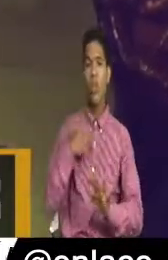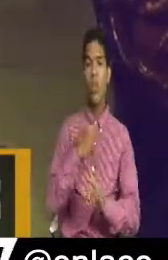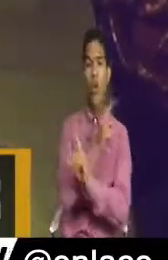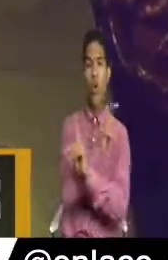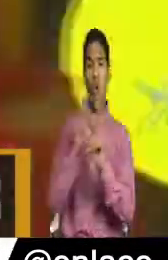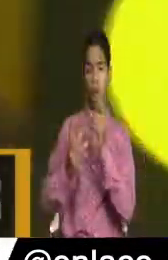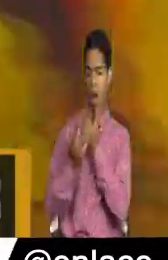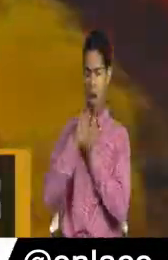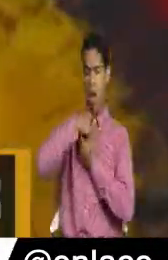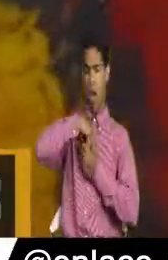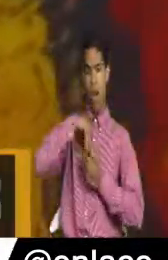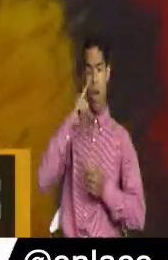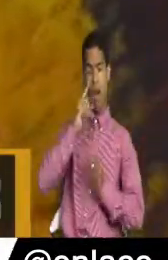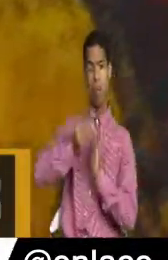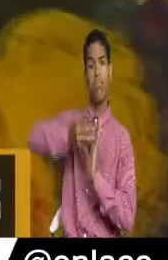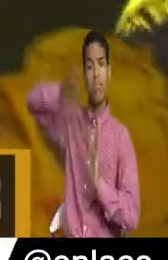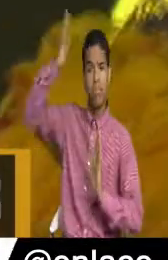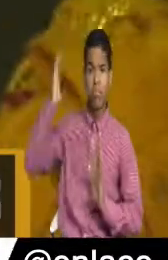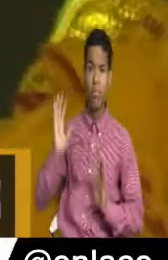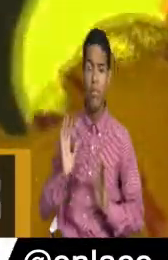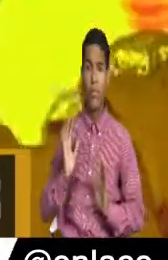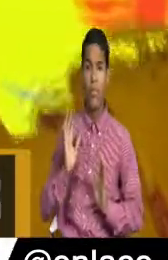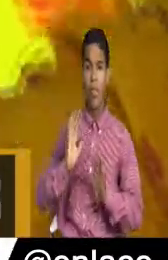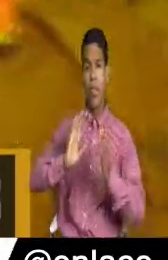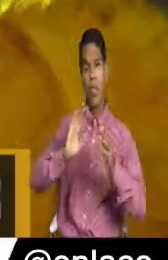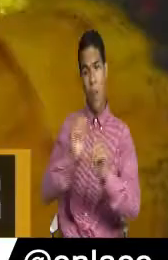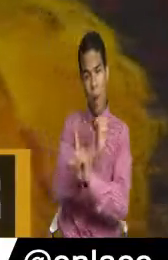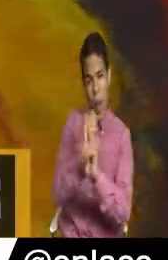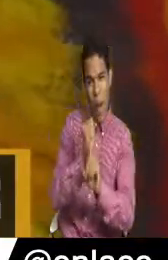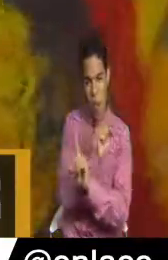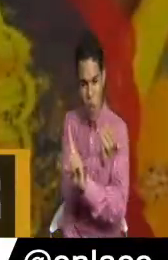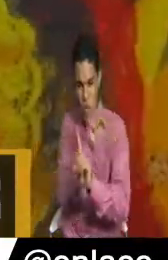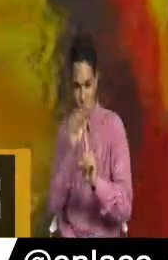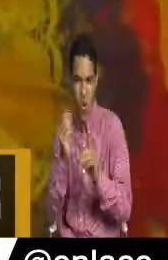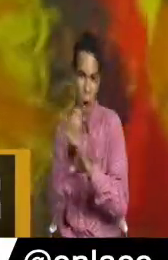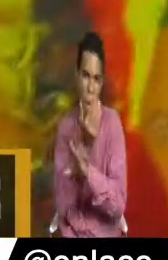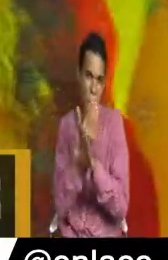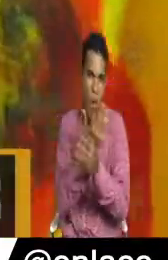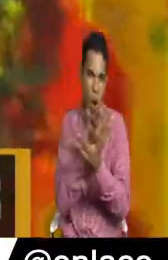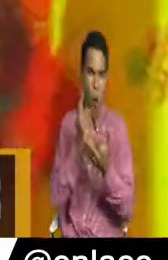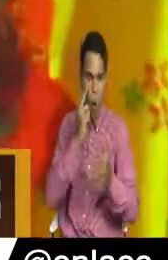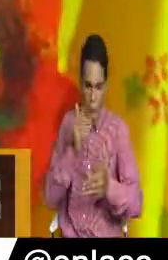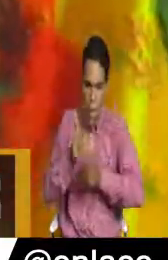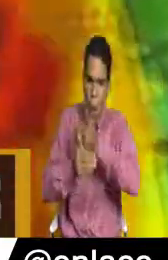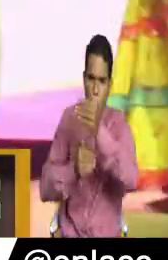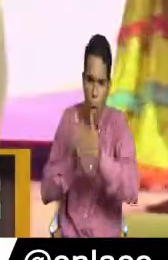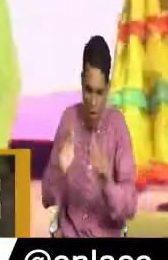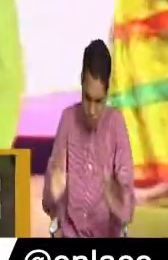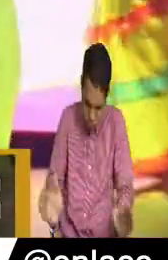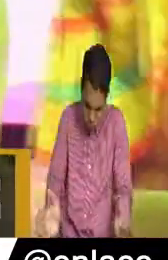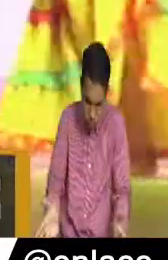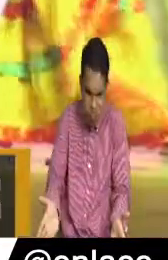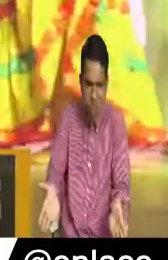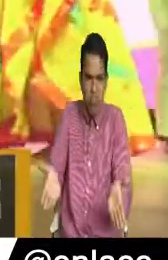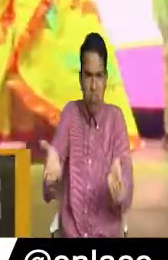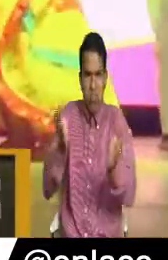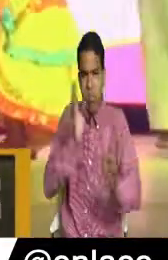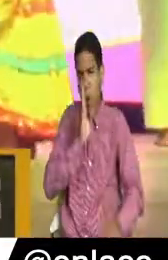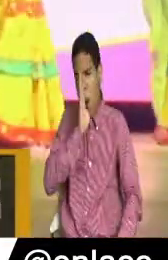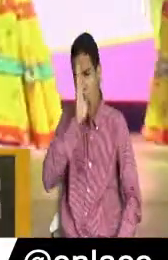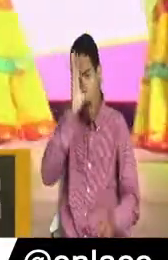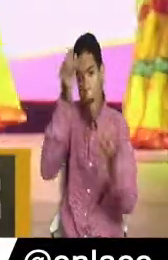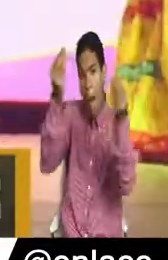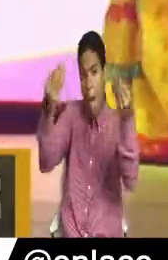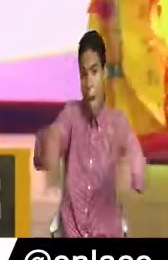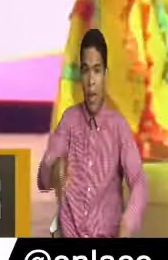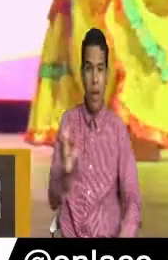comuna asediada por la inseguridad y el conflicto social, se ha logrado recuperar las costumbres culturales. Espera continuar llevando su mensaje